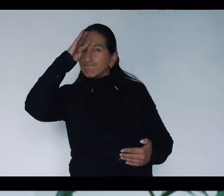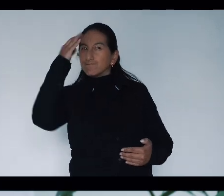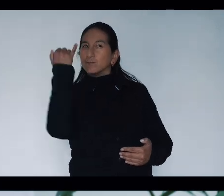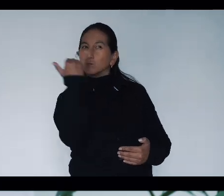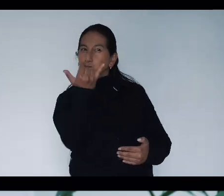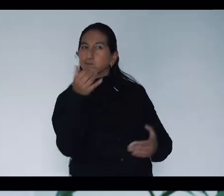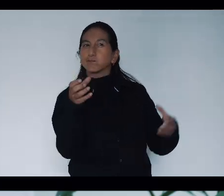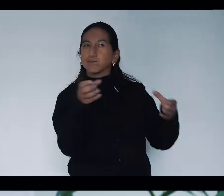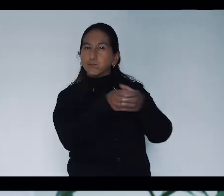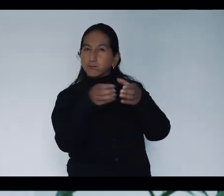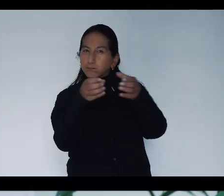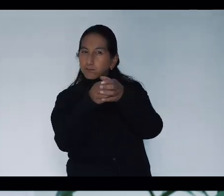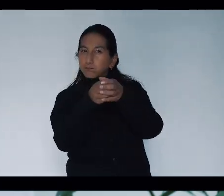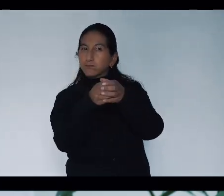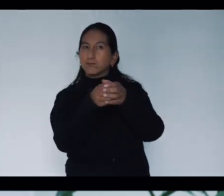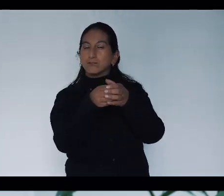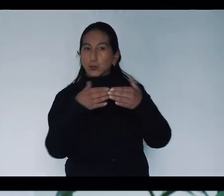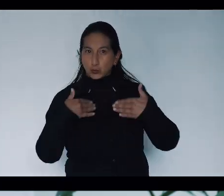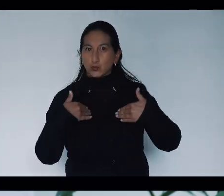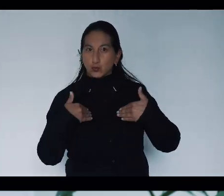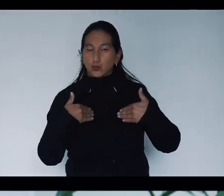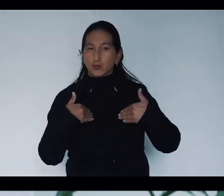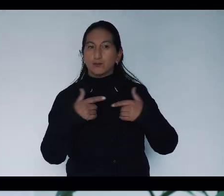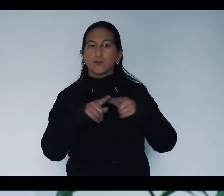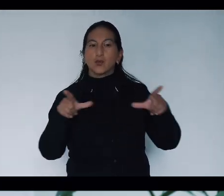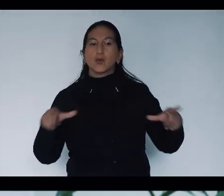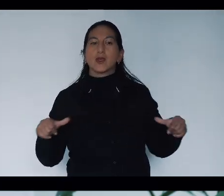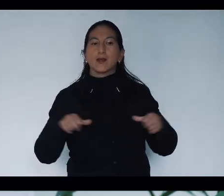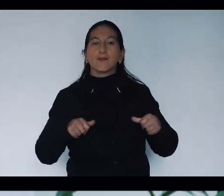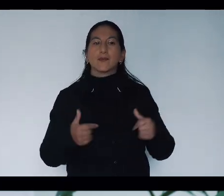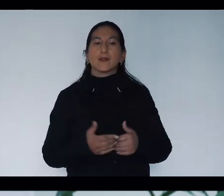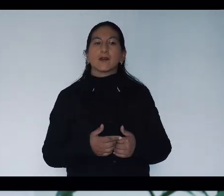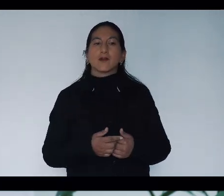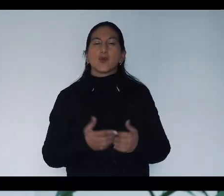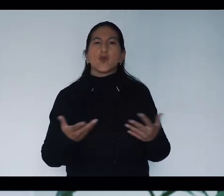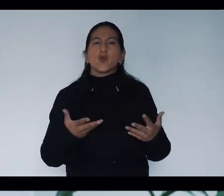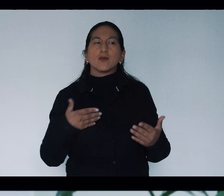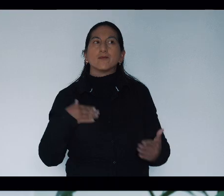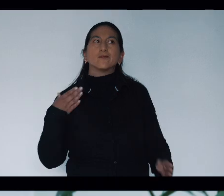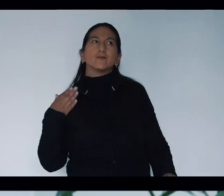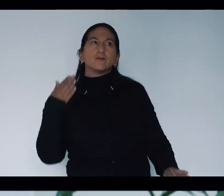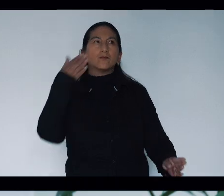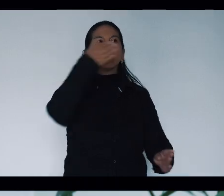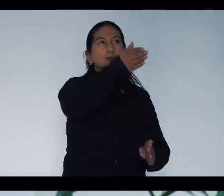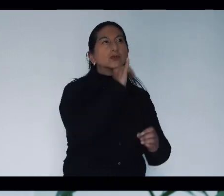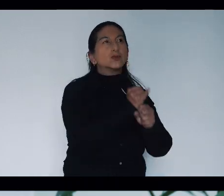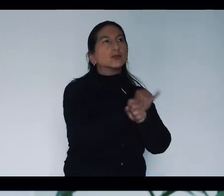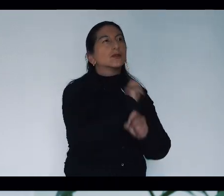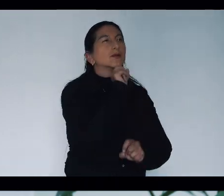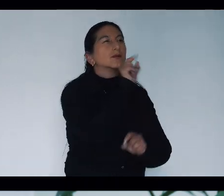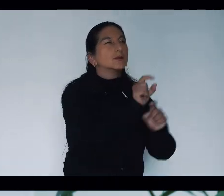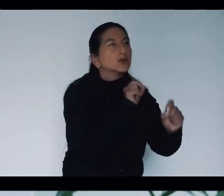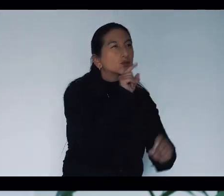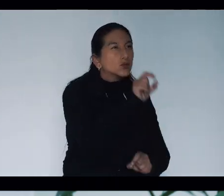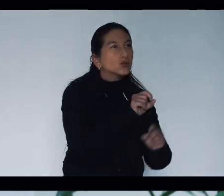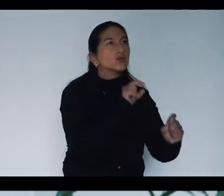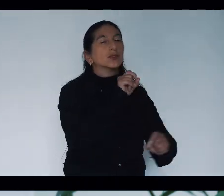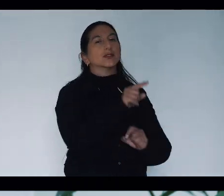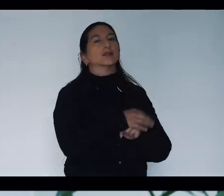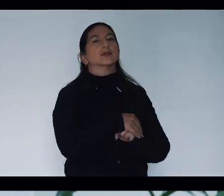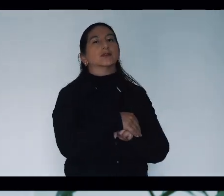cual resido, ¿verdad?, de llegarme a ciertas instituciones, ir preguntando, y he dado